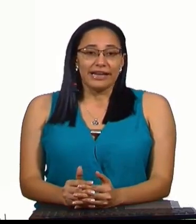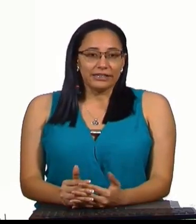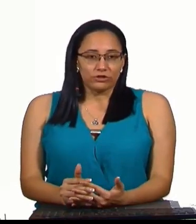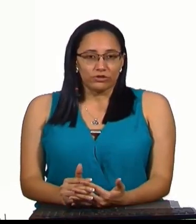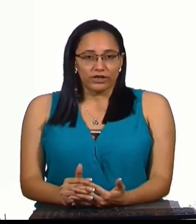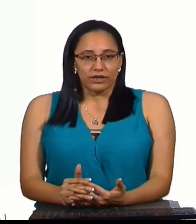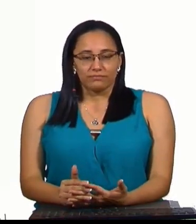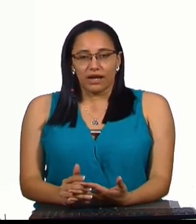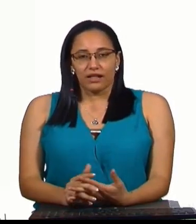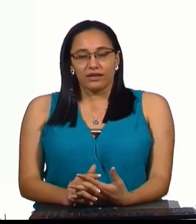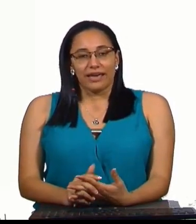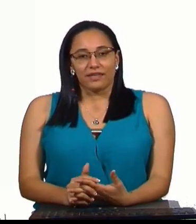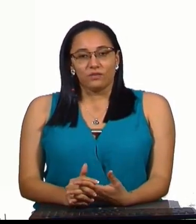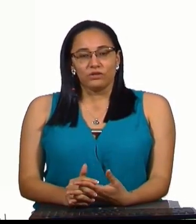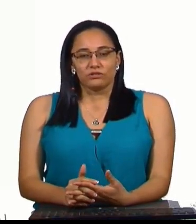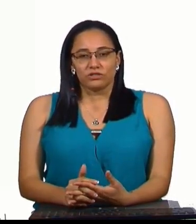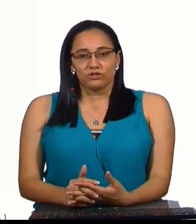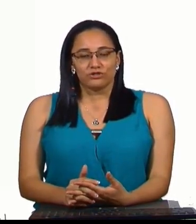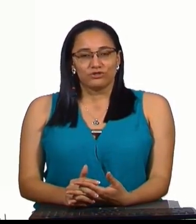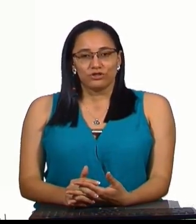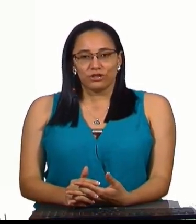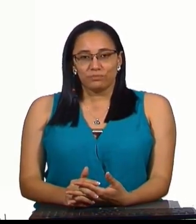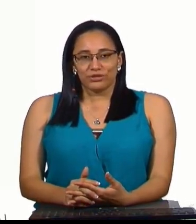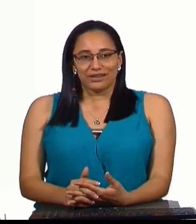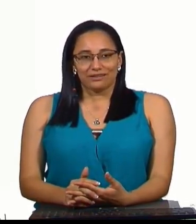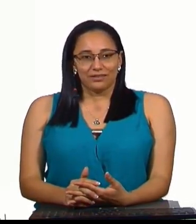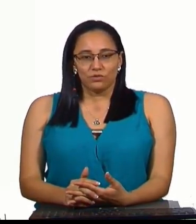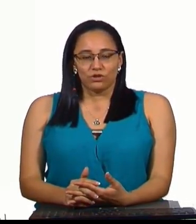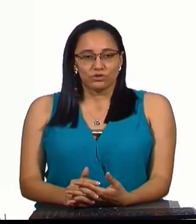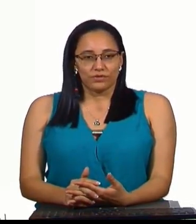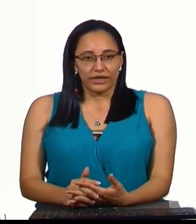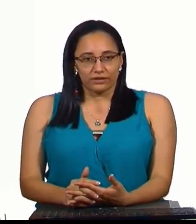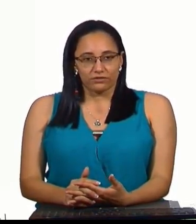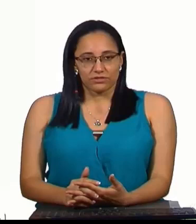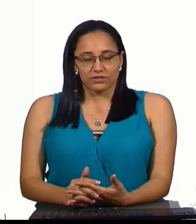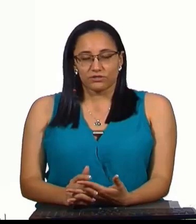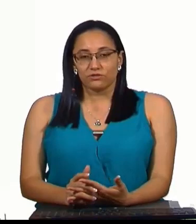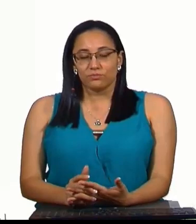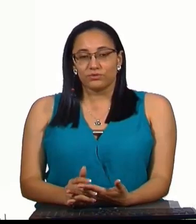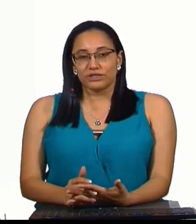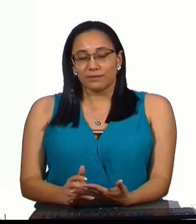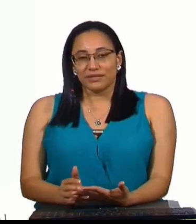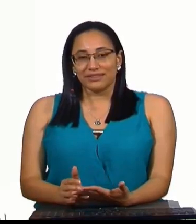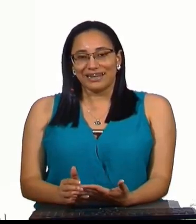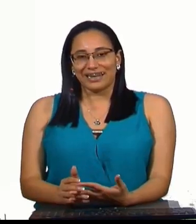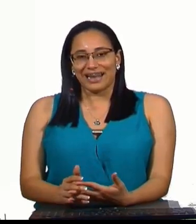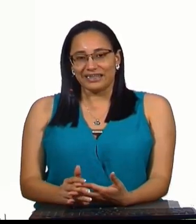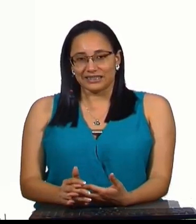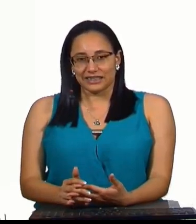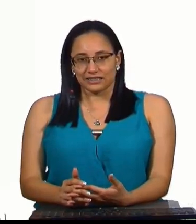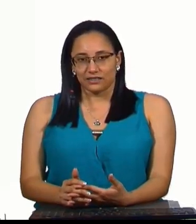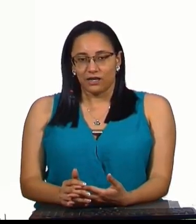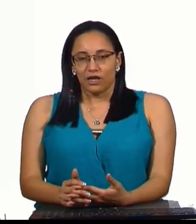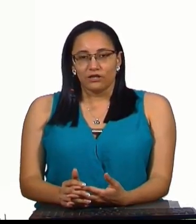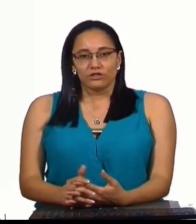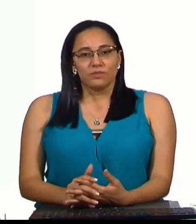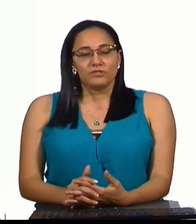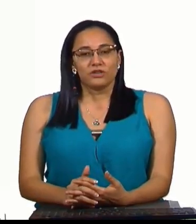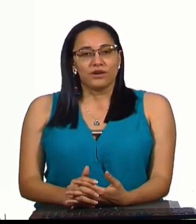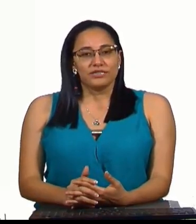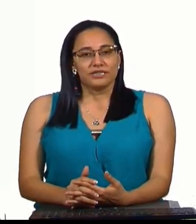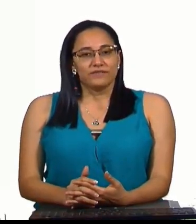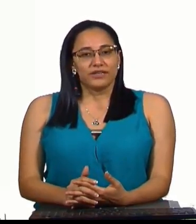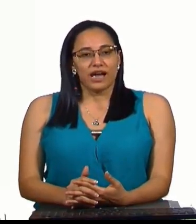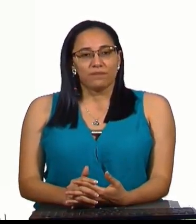a la era electrónica, le ha dado a los niños todo tipo de artículos o objetos que son supuestamente realistas.